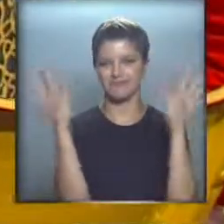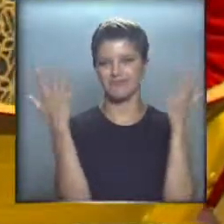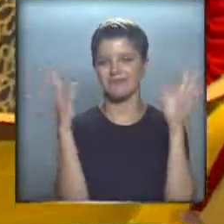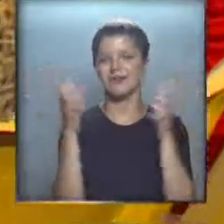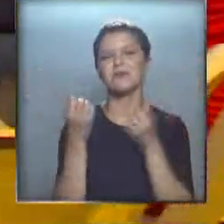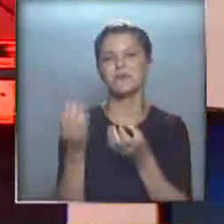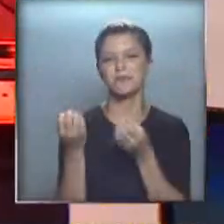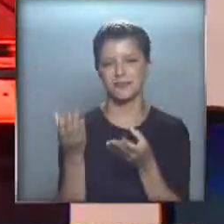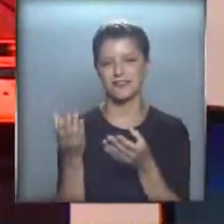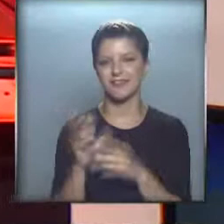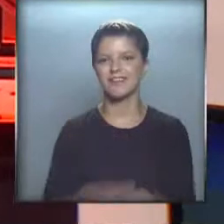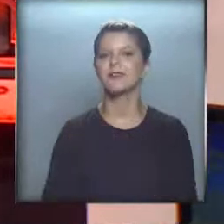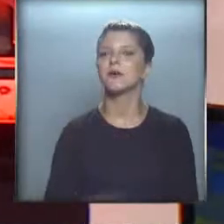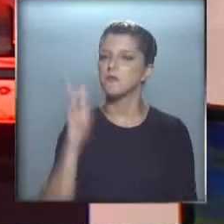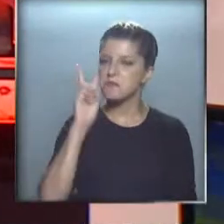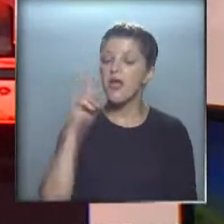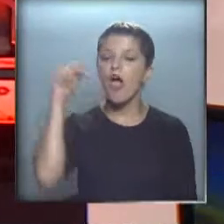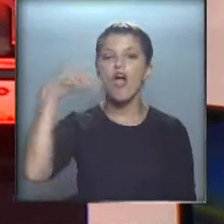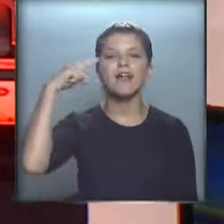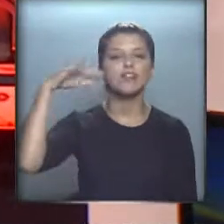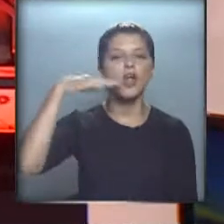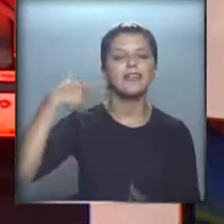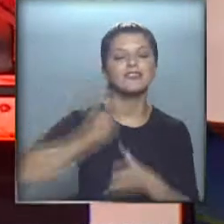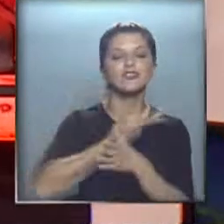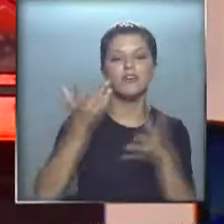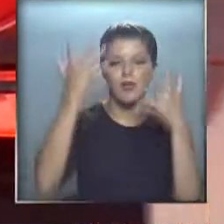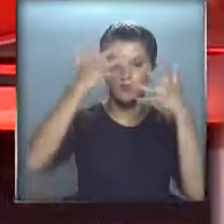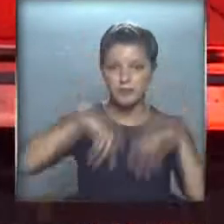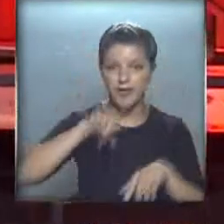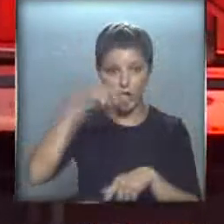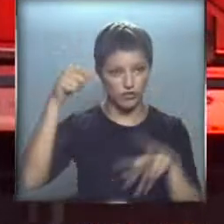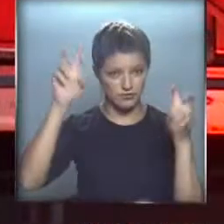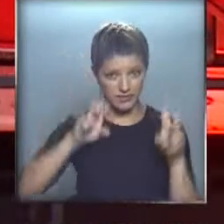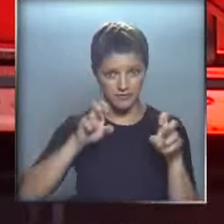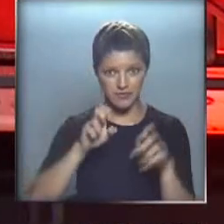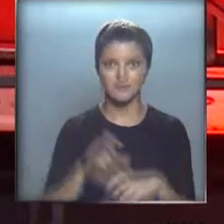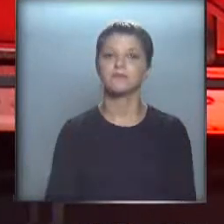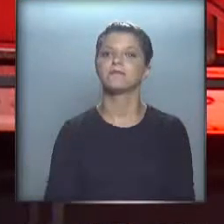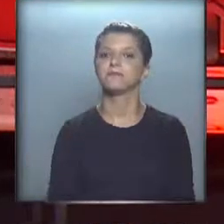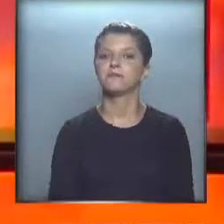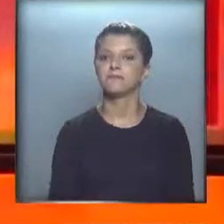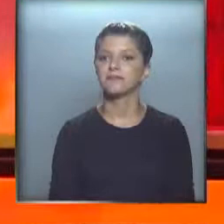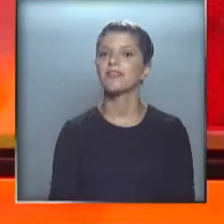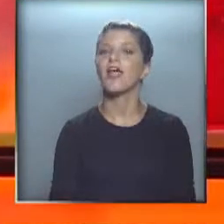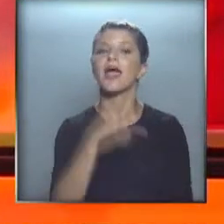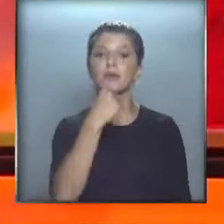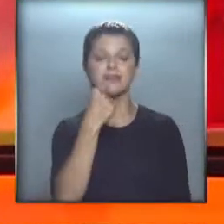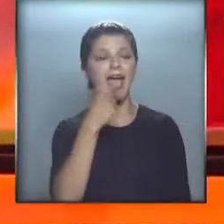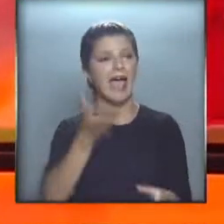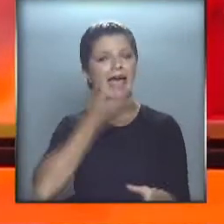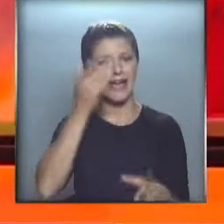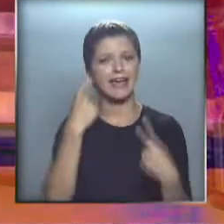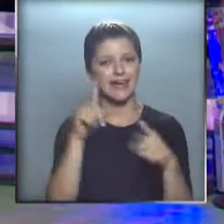Muy bien. Estereotipos sociales es el próximo tema. De cantina, ¿de qué te la das, no? Bien.